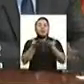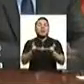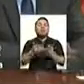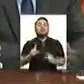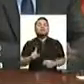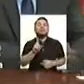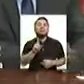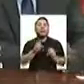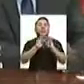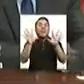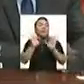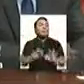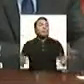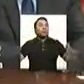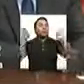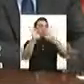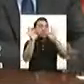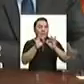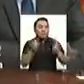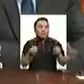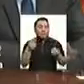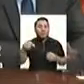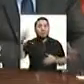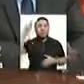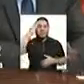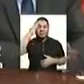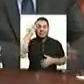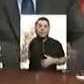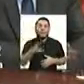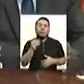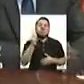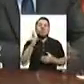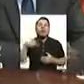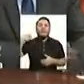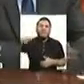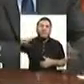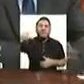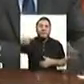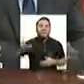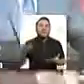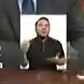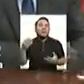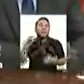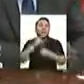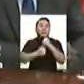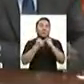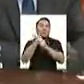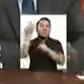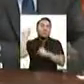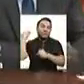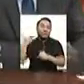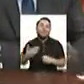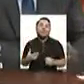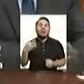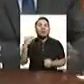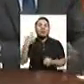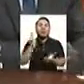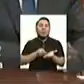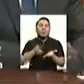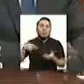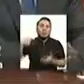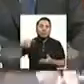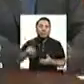en un contexto complicado. Nosotros estamos, como se ha dicho ya muchas veces, sobre todo a partir del año pasado, en un